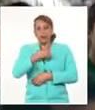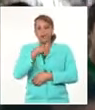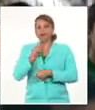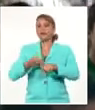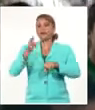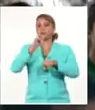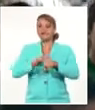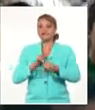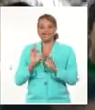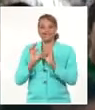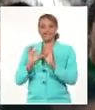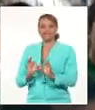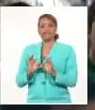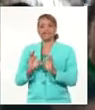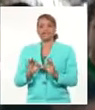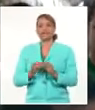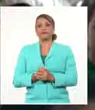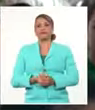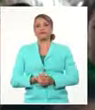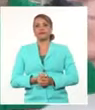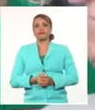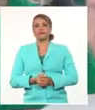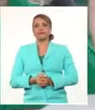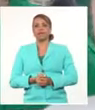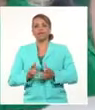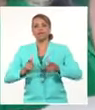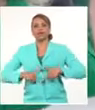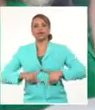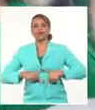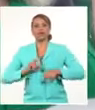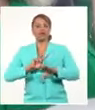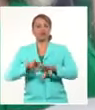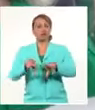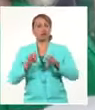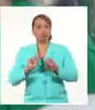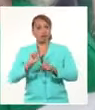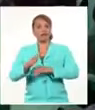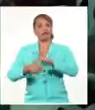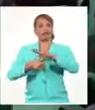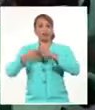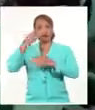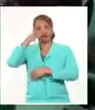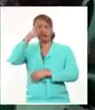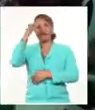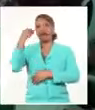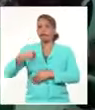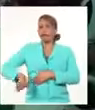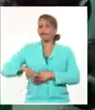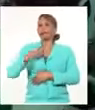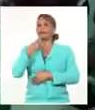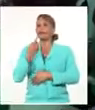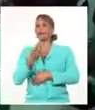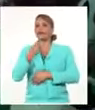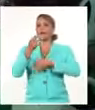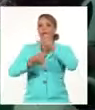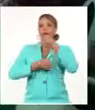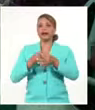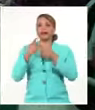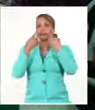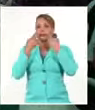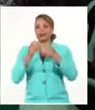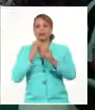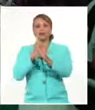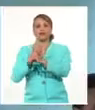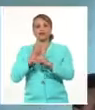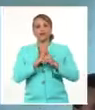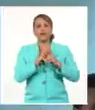de nuestro pueblo, y es algo importante en esta candidatura. Nuevamente Miguel Díaz-Canel insistió en lo provechoso de estos encuentros, que les esclarecen y